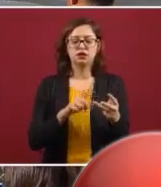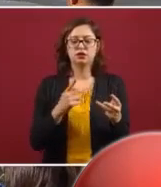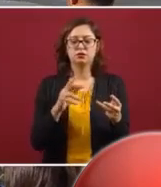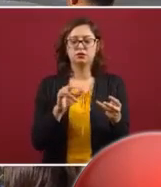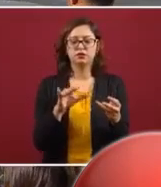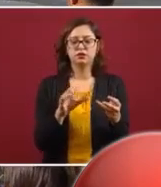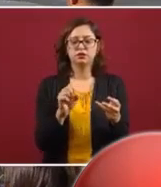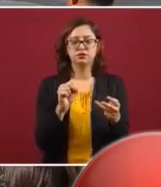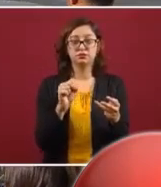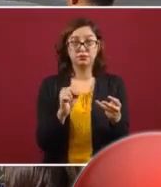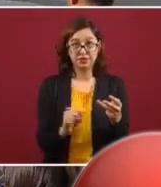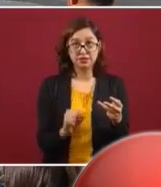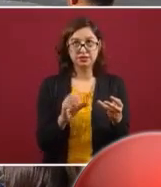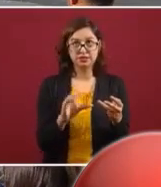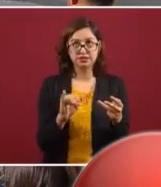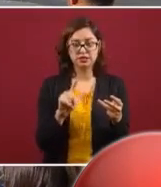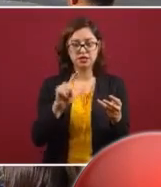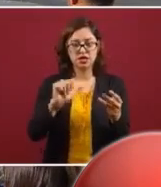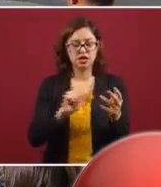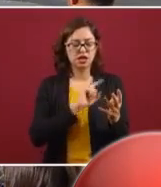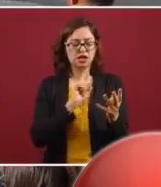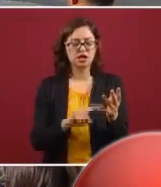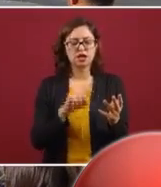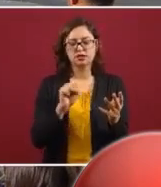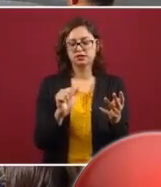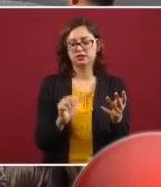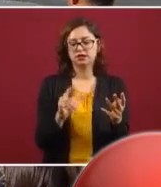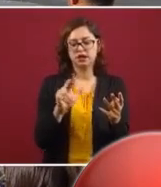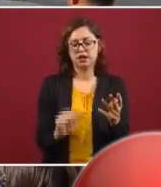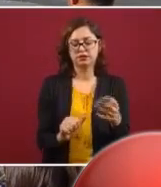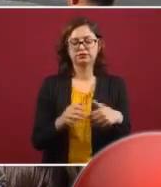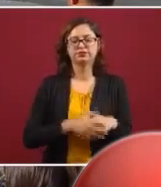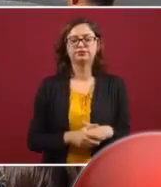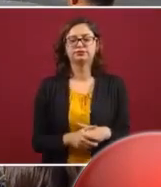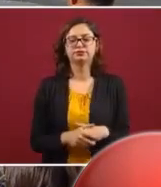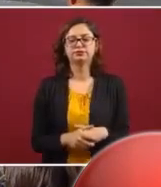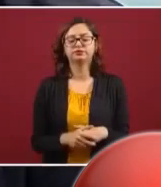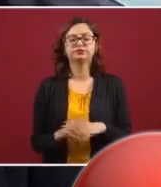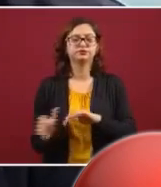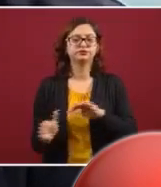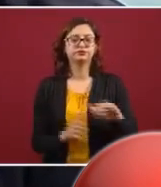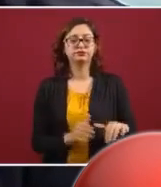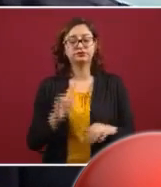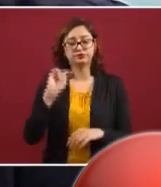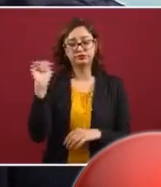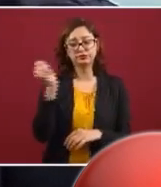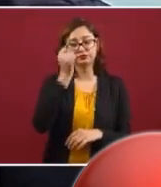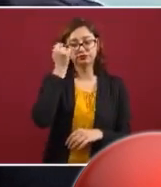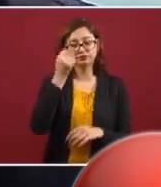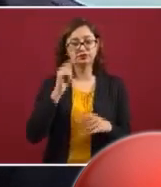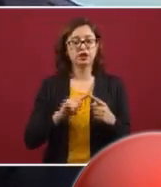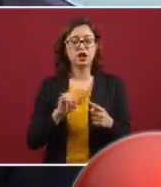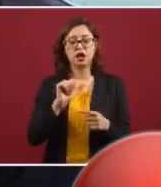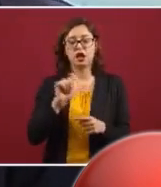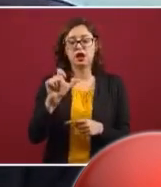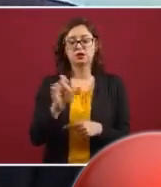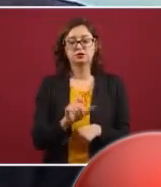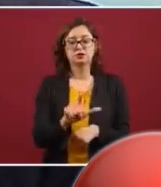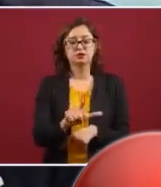Priscila Martínez del Pozo, Sara Robelo Urdapilleta. En ciencia y tecnología está Axel Núñez